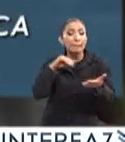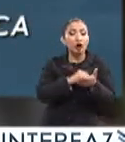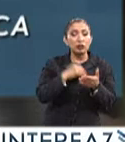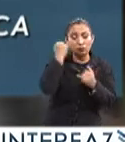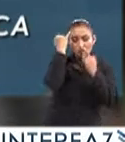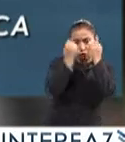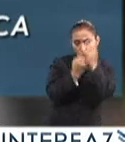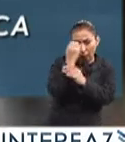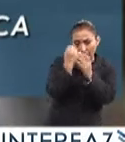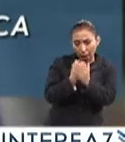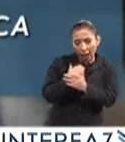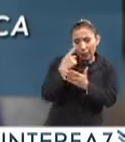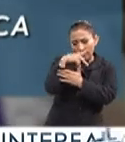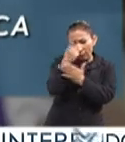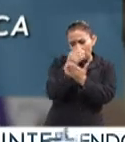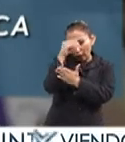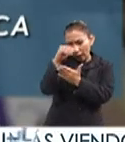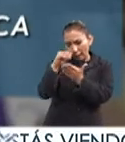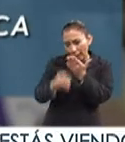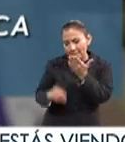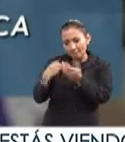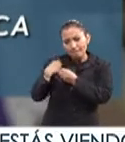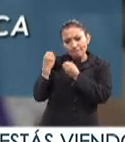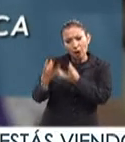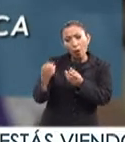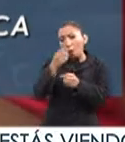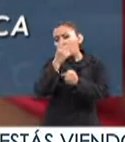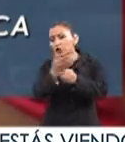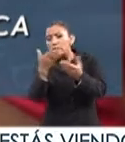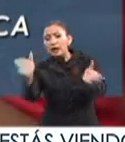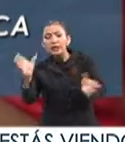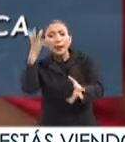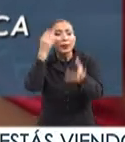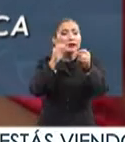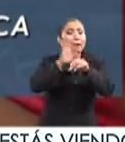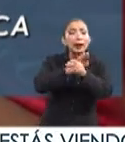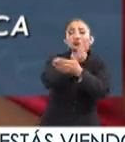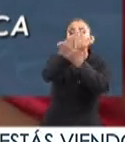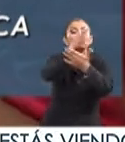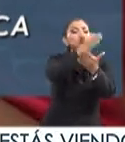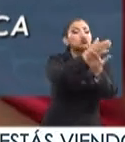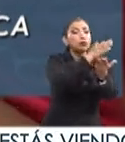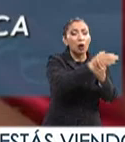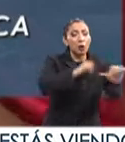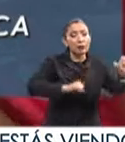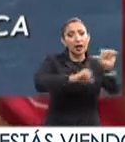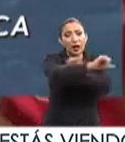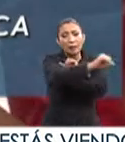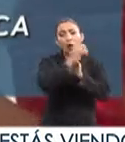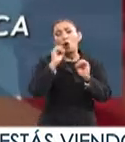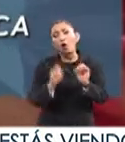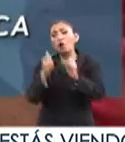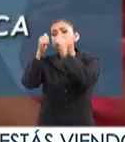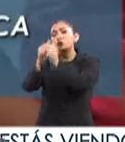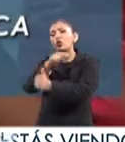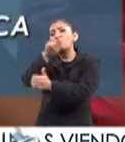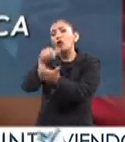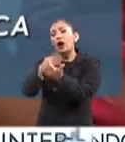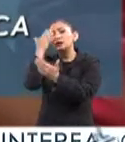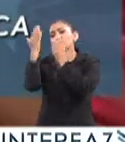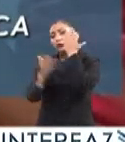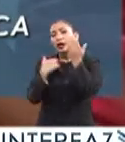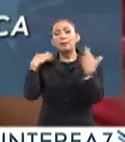de la innovación programática y el enriquecimiento de las oportunidades de aprendizaje creativo, como intercambios y pasantías, tanto